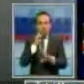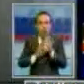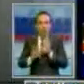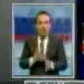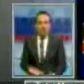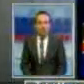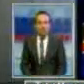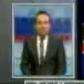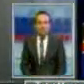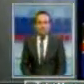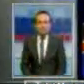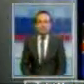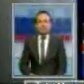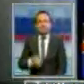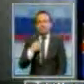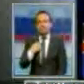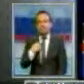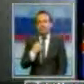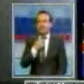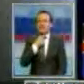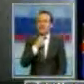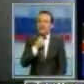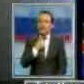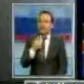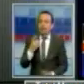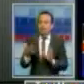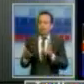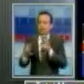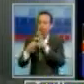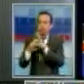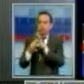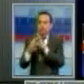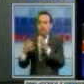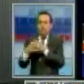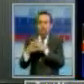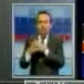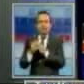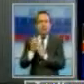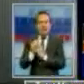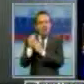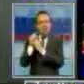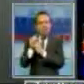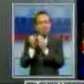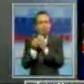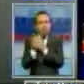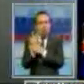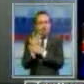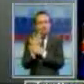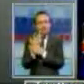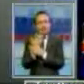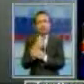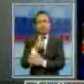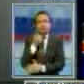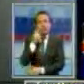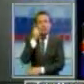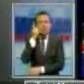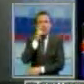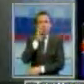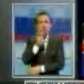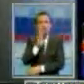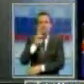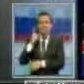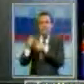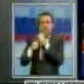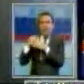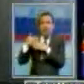eso. Yo aspiro a que en nuestra coalición tengamos nuevos liderazgos que entiendan ya no solo los últimos 20 años,